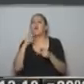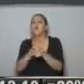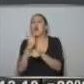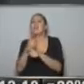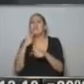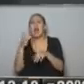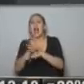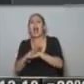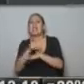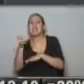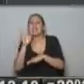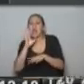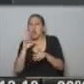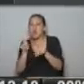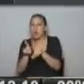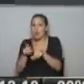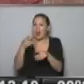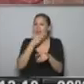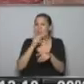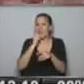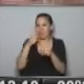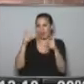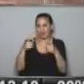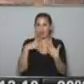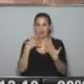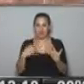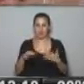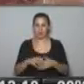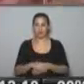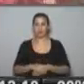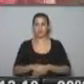hollywoodense ganadora del Oscar y tan linda como ella encima? Con Gatúbela y de Civil. Ahí está. Bueno, buenísimo.